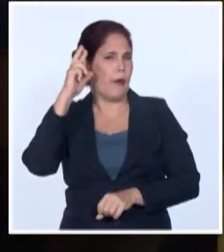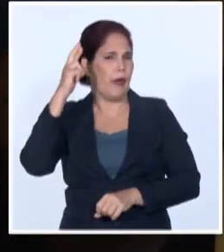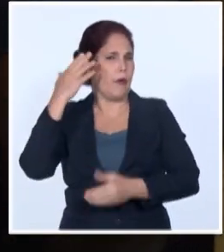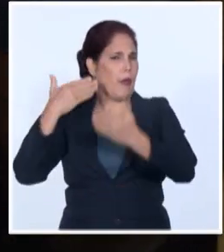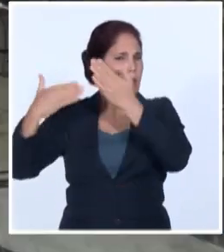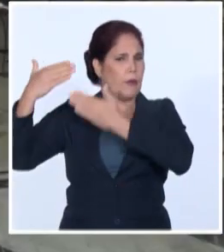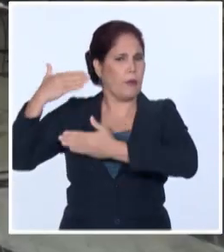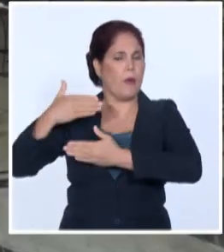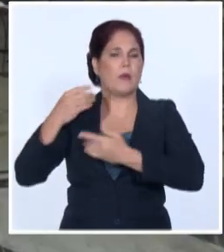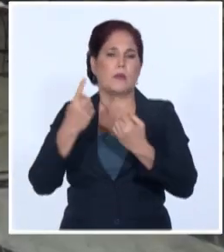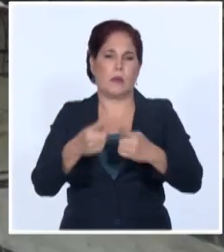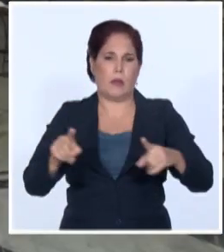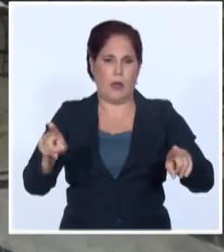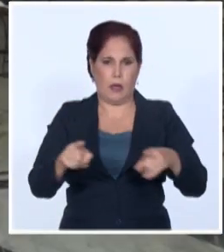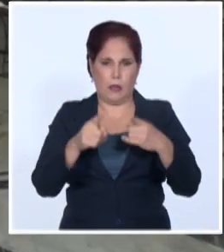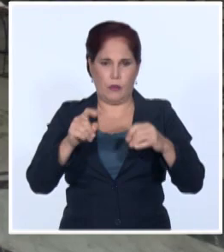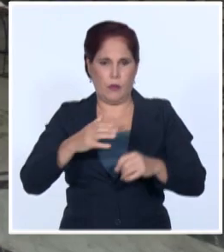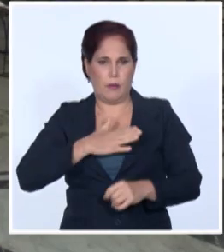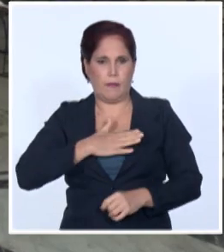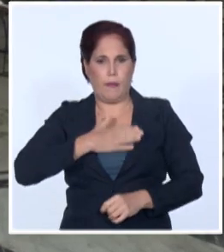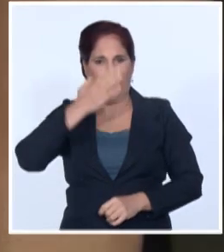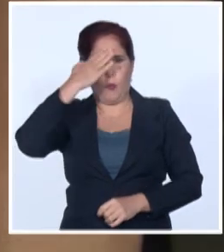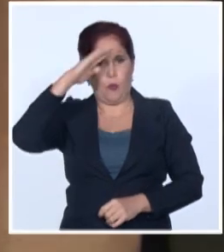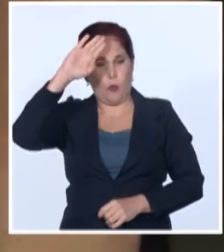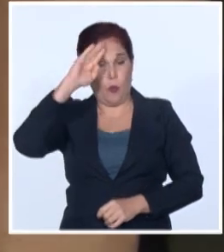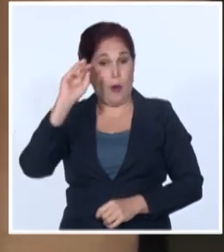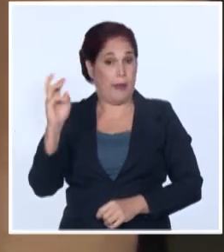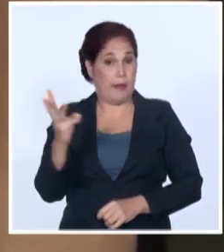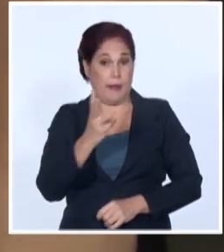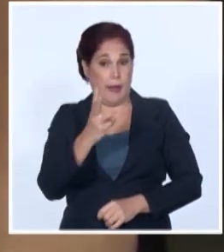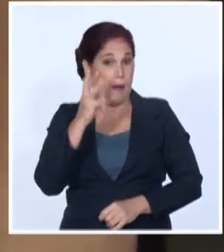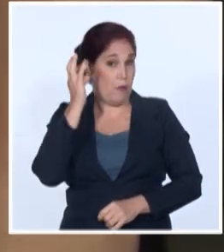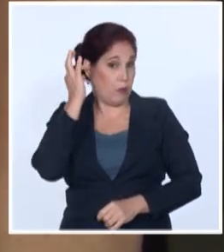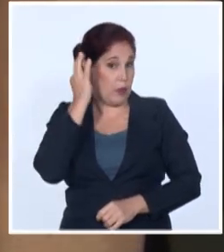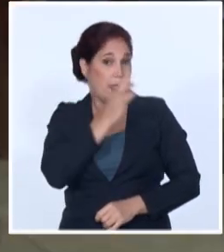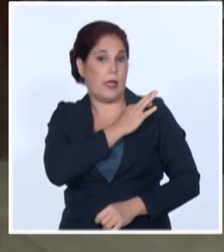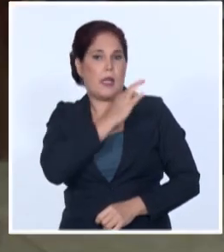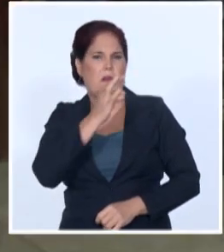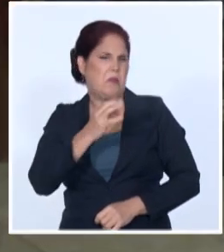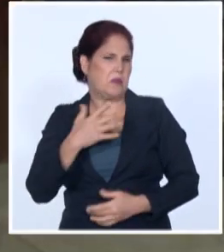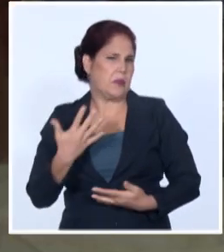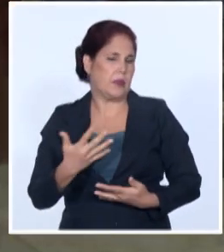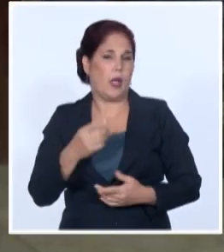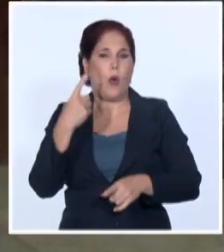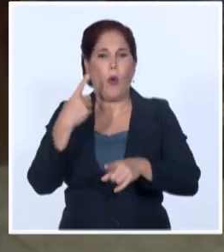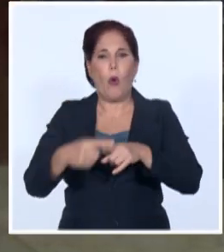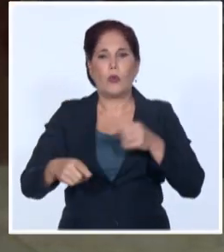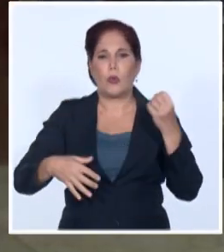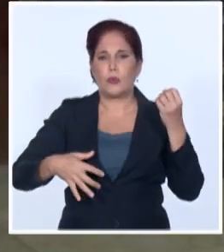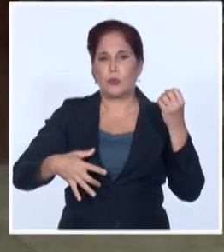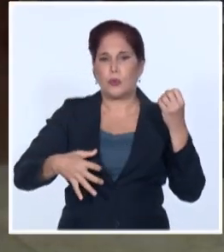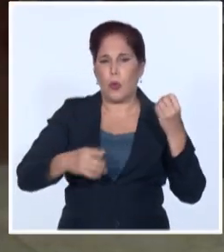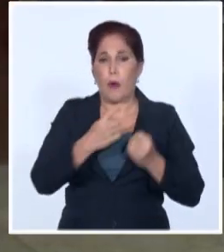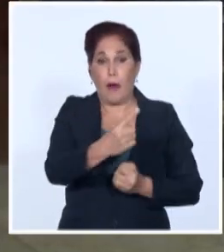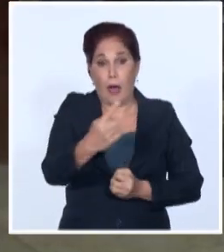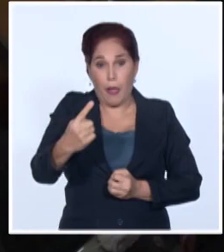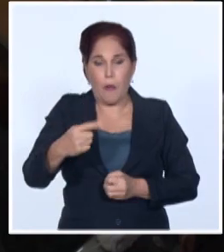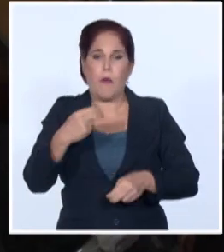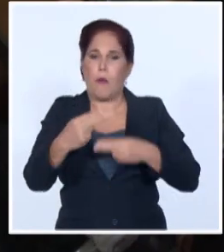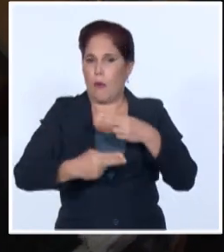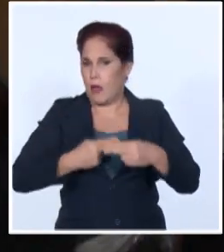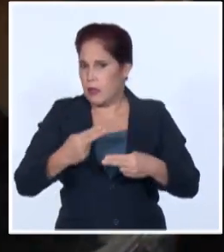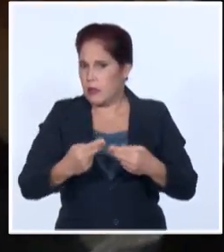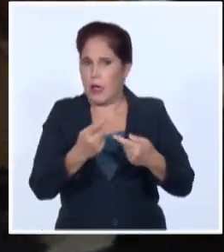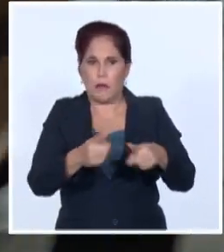del cancionero cubano. El trío Palabras invitó además a Trova Roco para cada cual hacer gala de sus